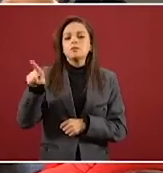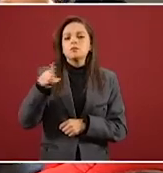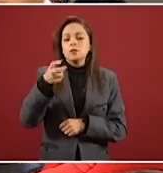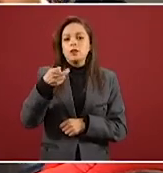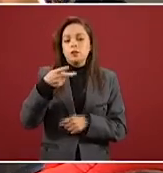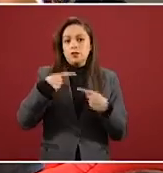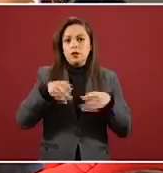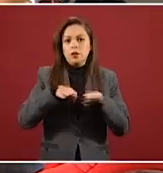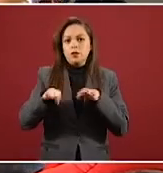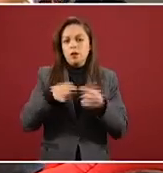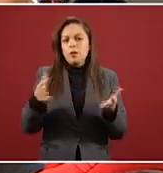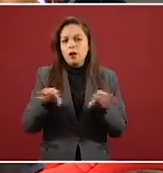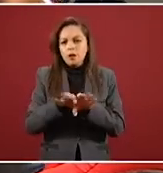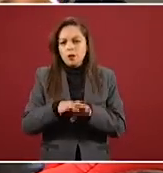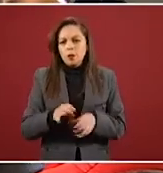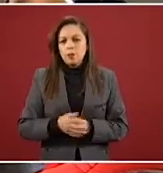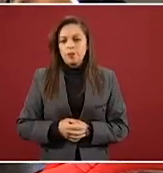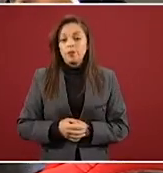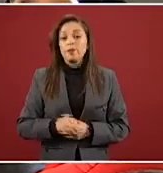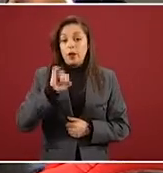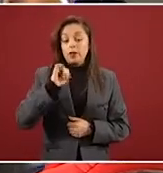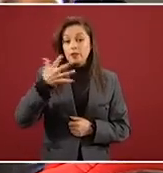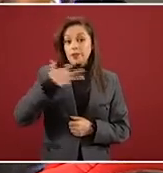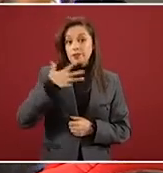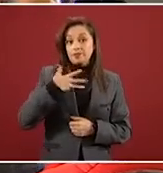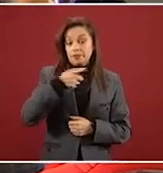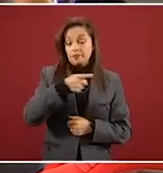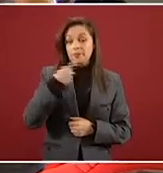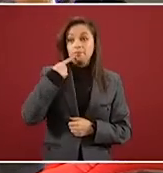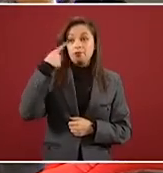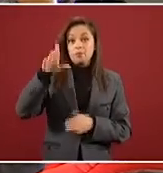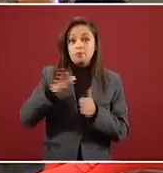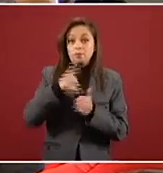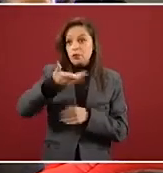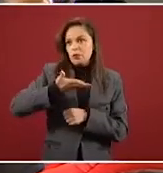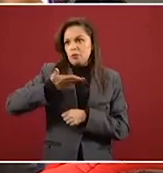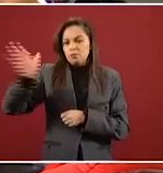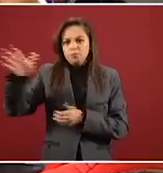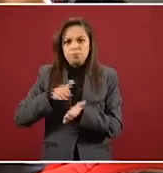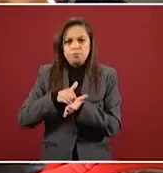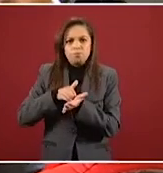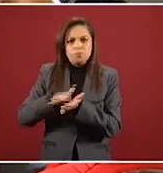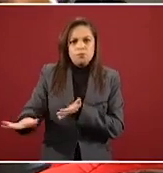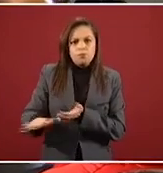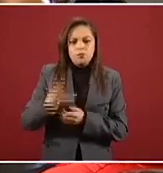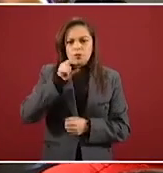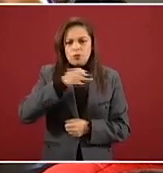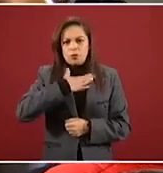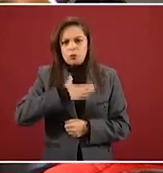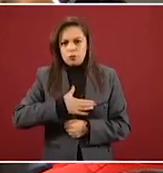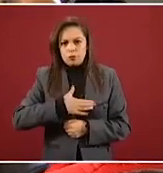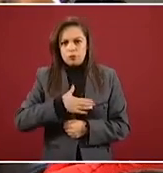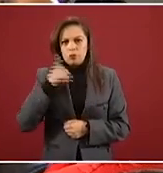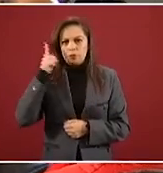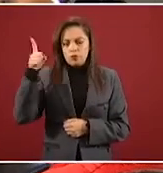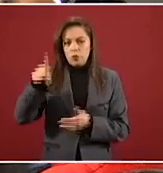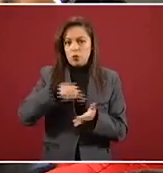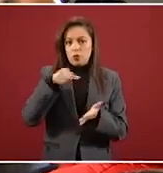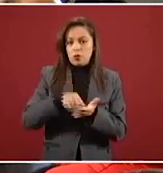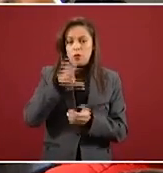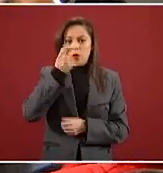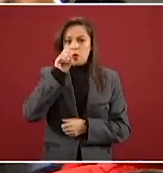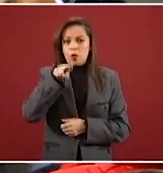tienen demandas presentadas por despido injustificado en la Junta Federal de Conciliación y Arbitraje, que se están dando